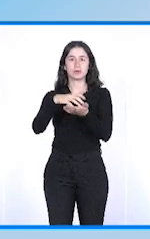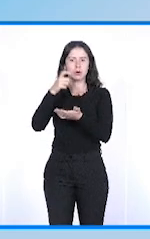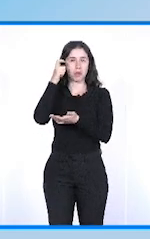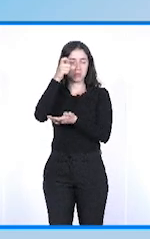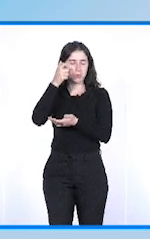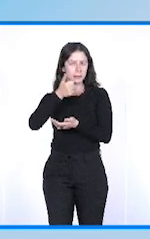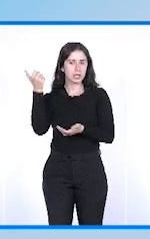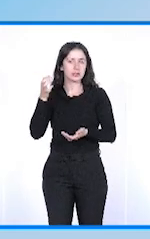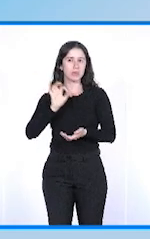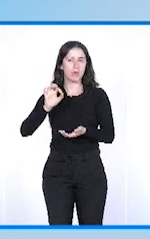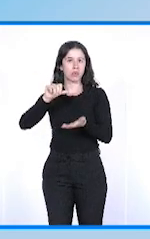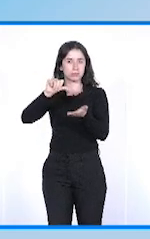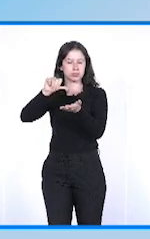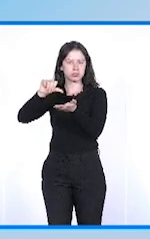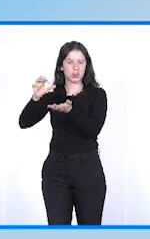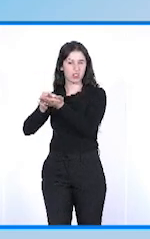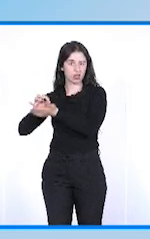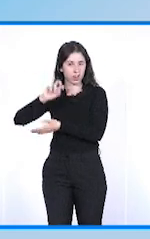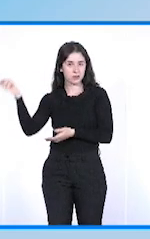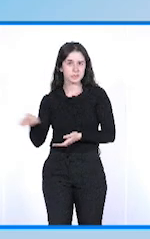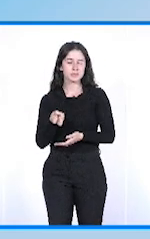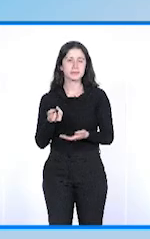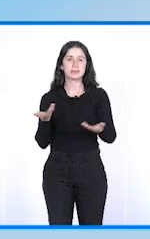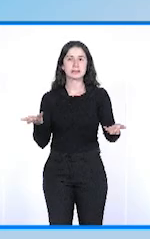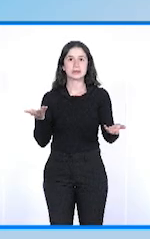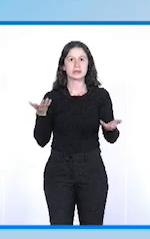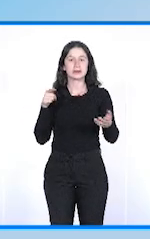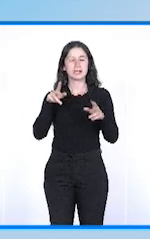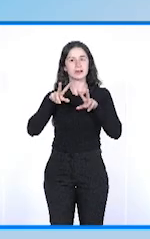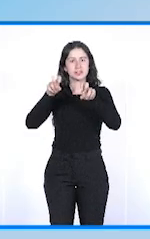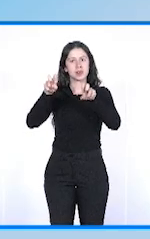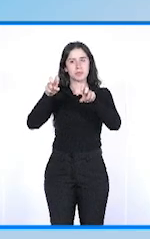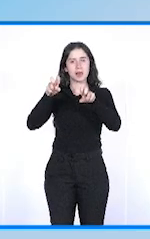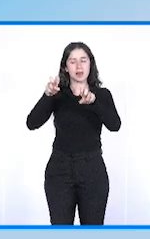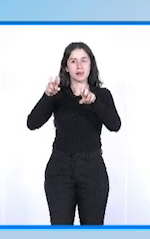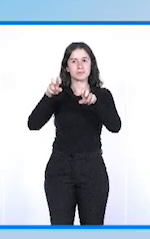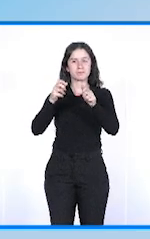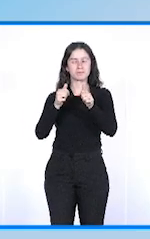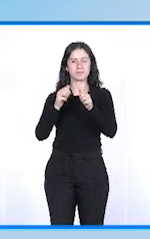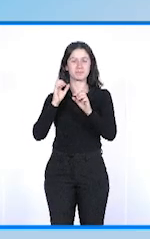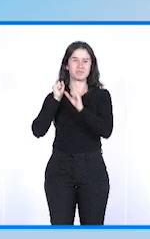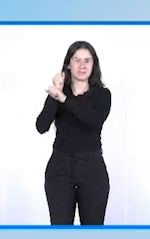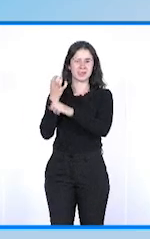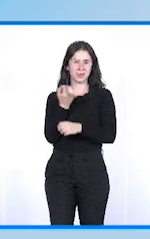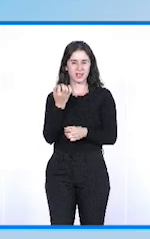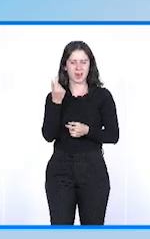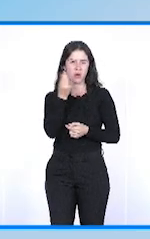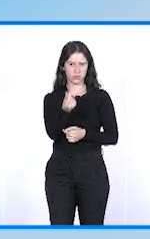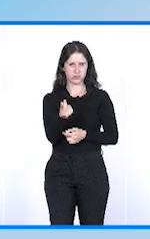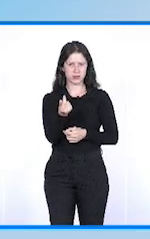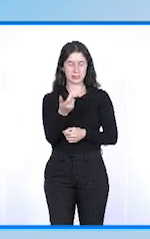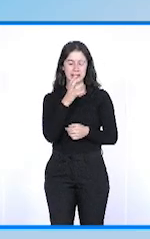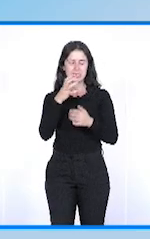de grandes capitales y Y eso condiciona o caracteriza también la estructura de coste no la propia